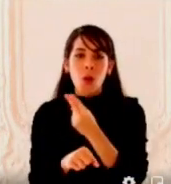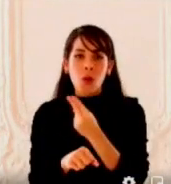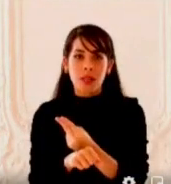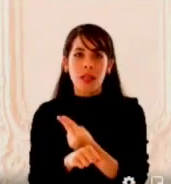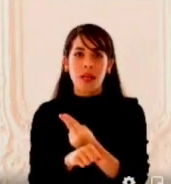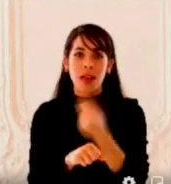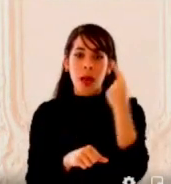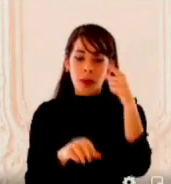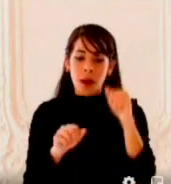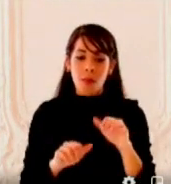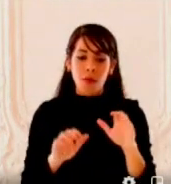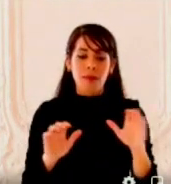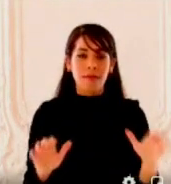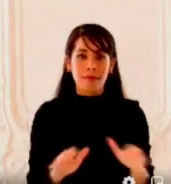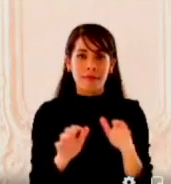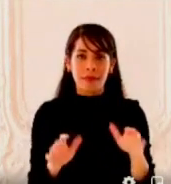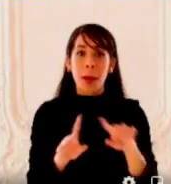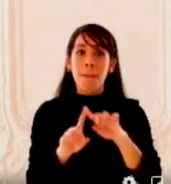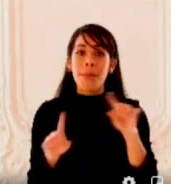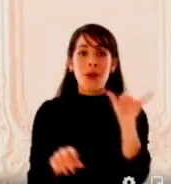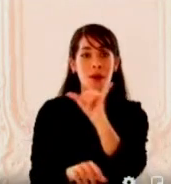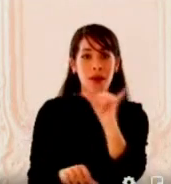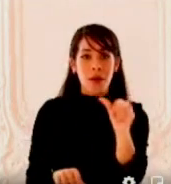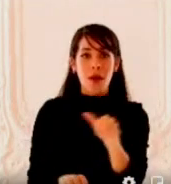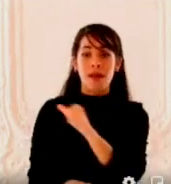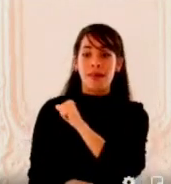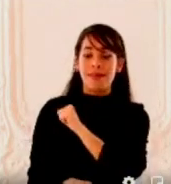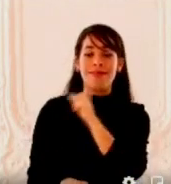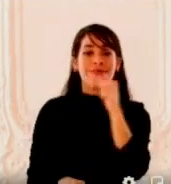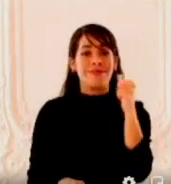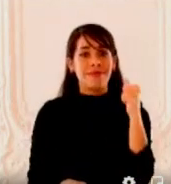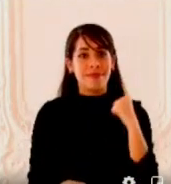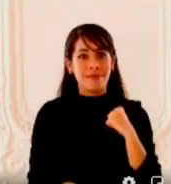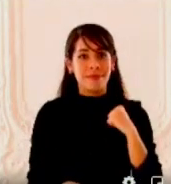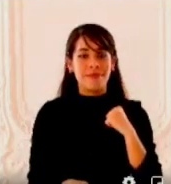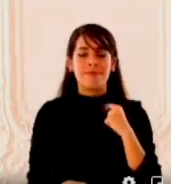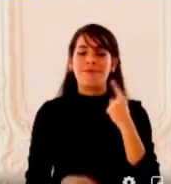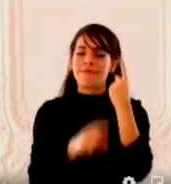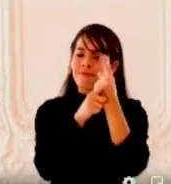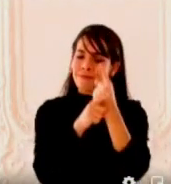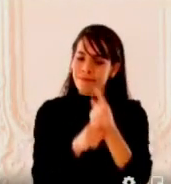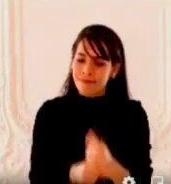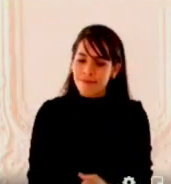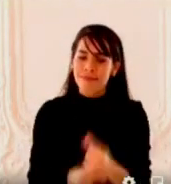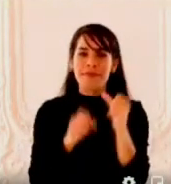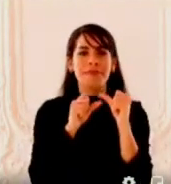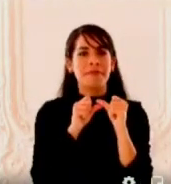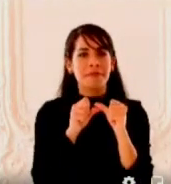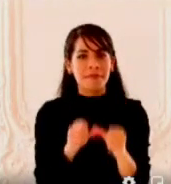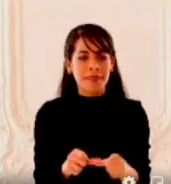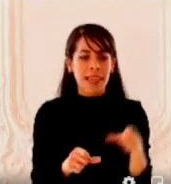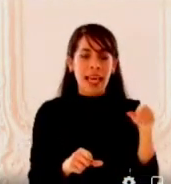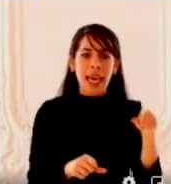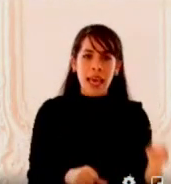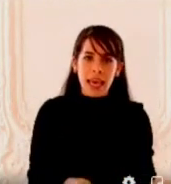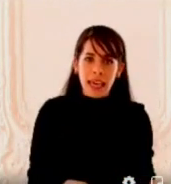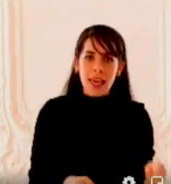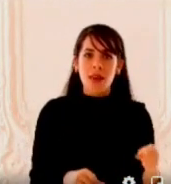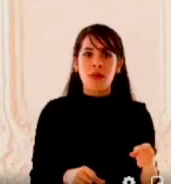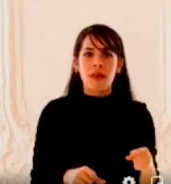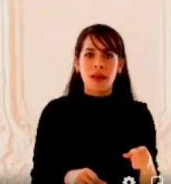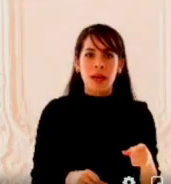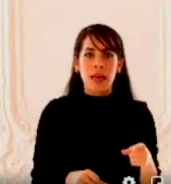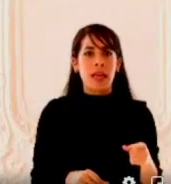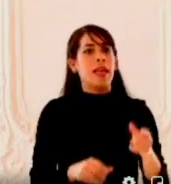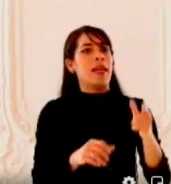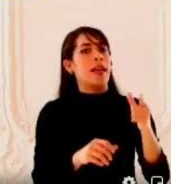labor. Los alcaldes, consistentemente, algunos de ellos han reclamado que pueden hacer